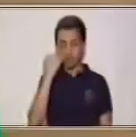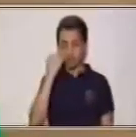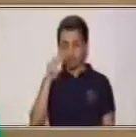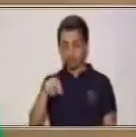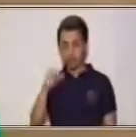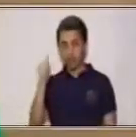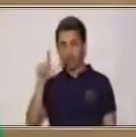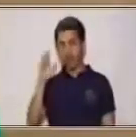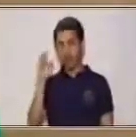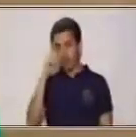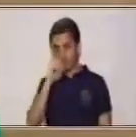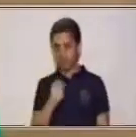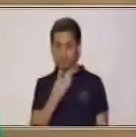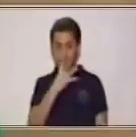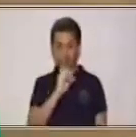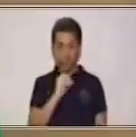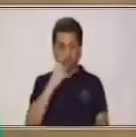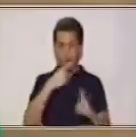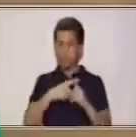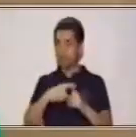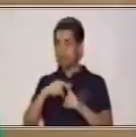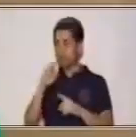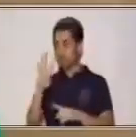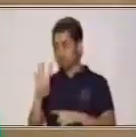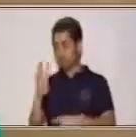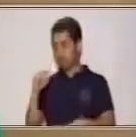4, 44, menos 2,